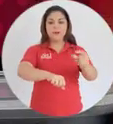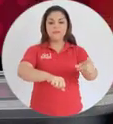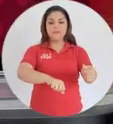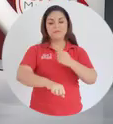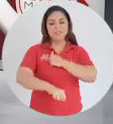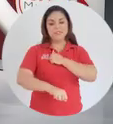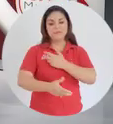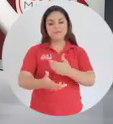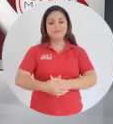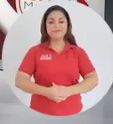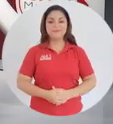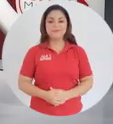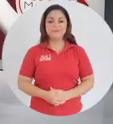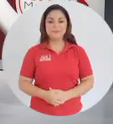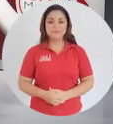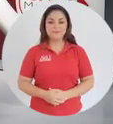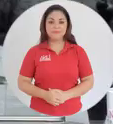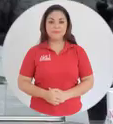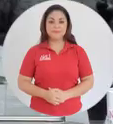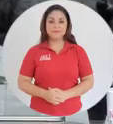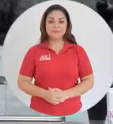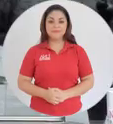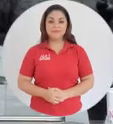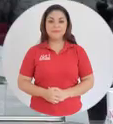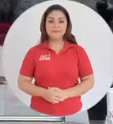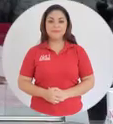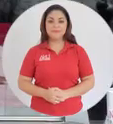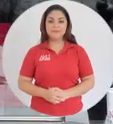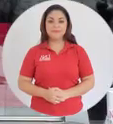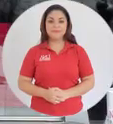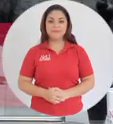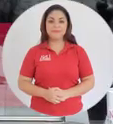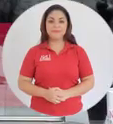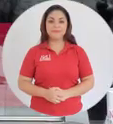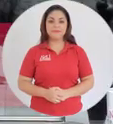cuanto al tiempo. Sí, y como decíamos,